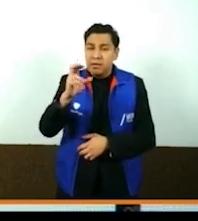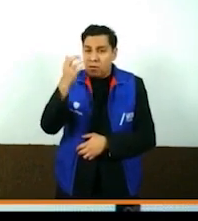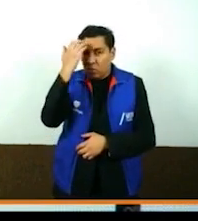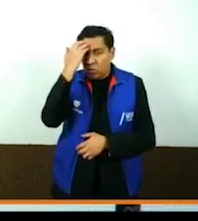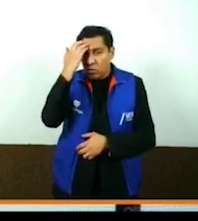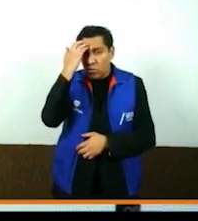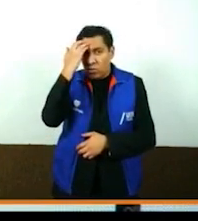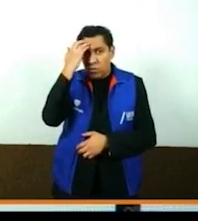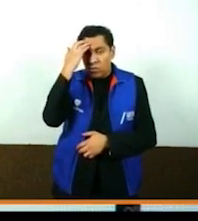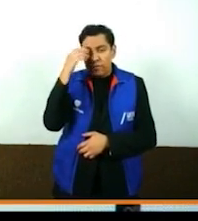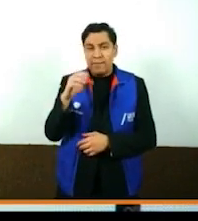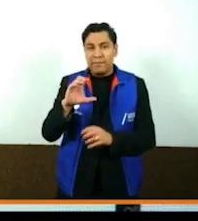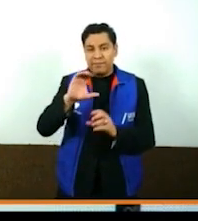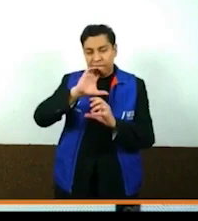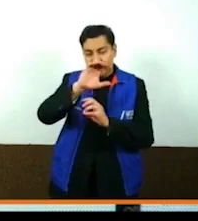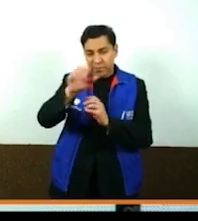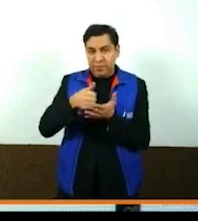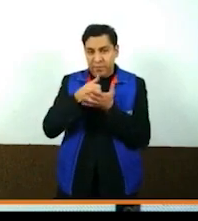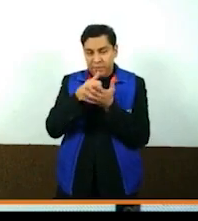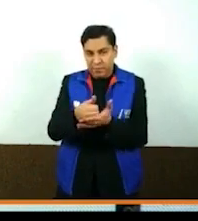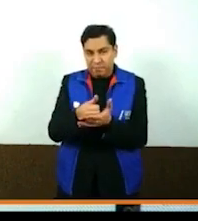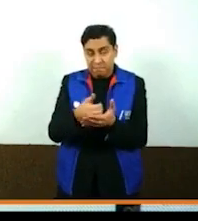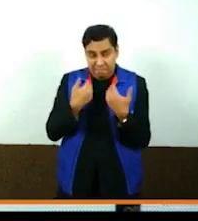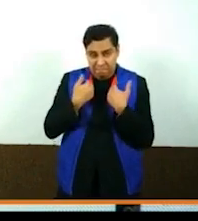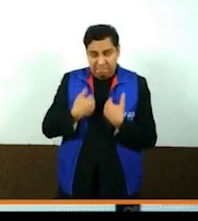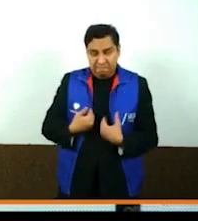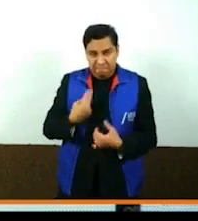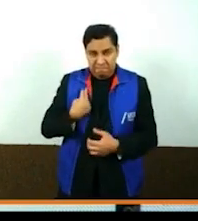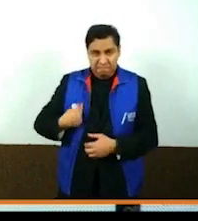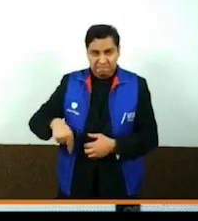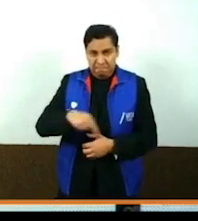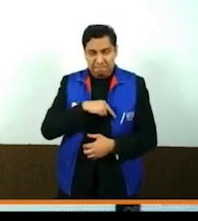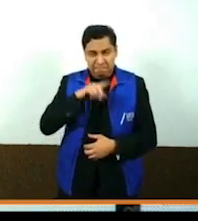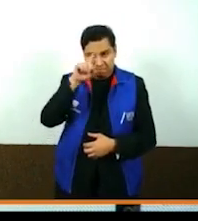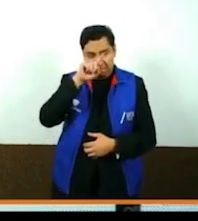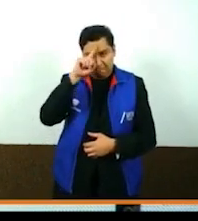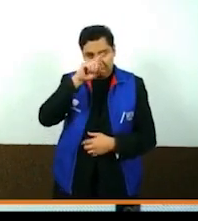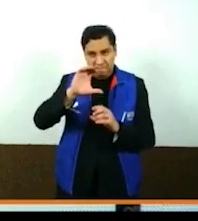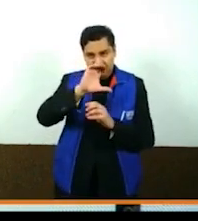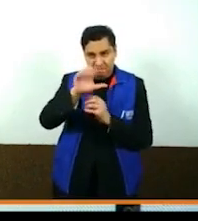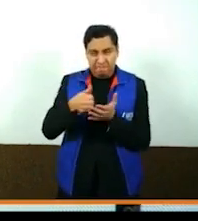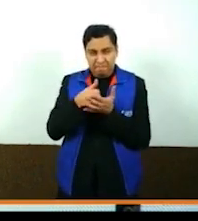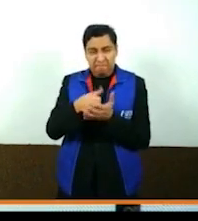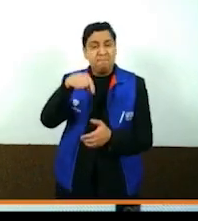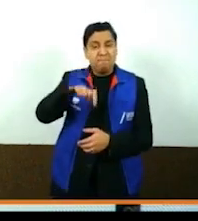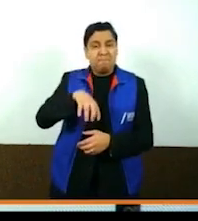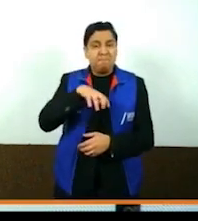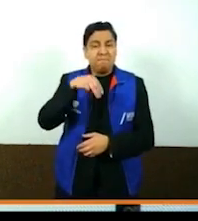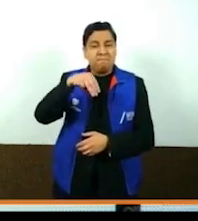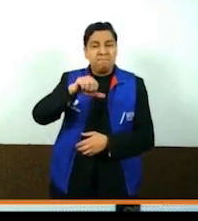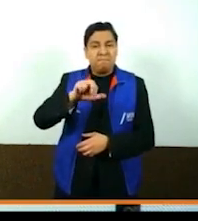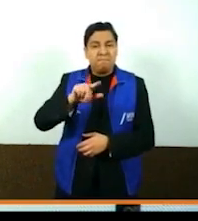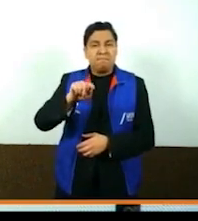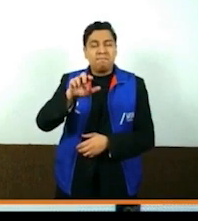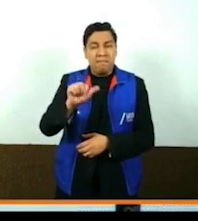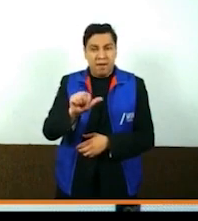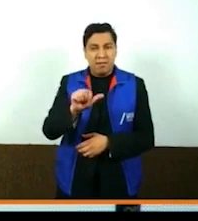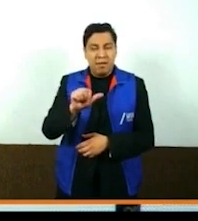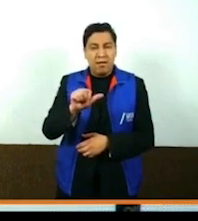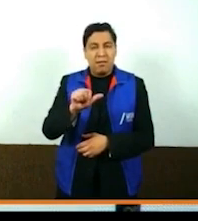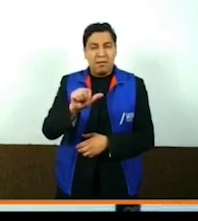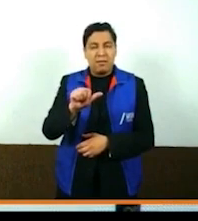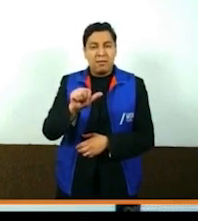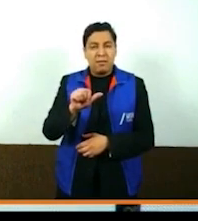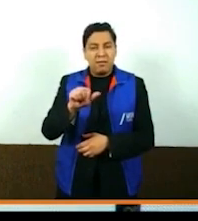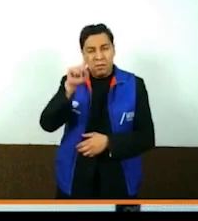a nombre del CEMEFI, a nombre del Consejo del CEMEFI. Aquí está Marta Mejía, que es miembro del